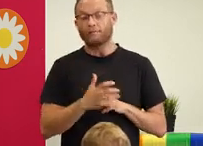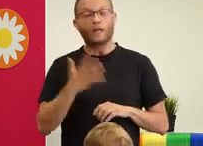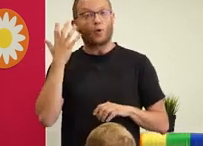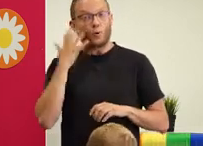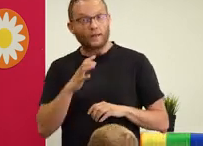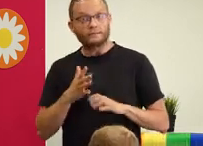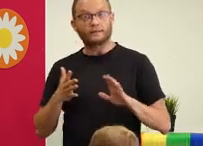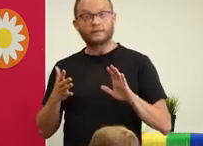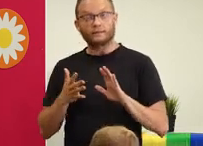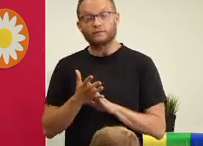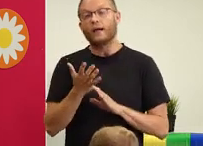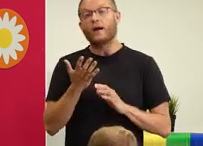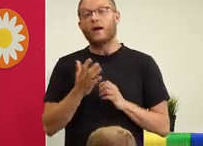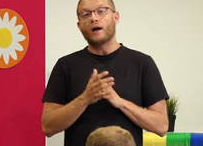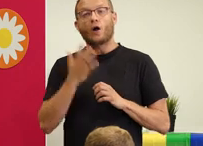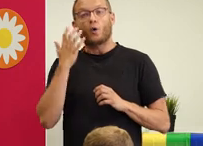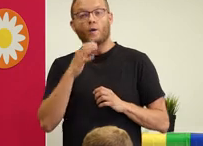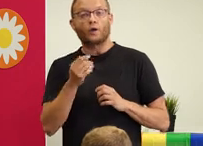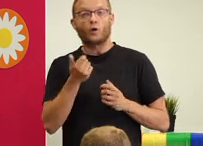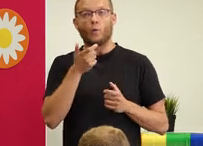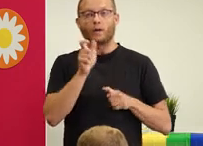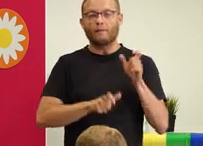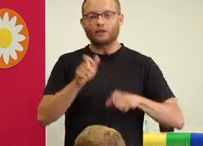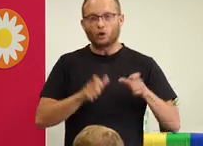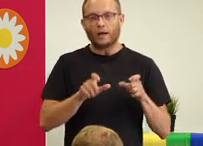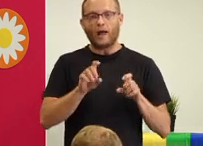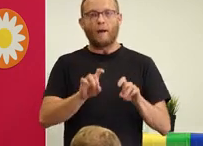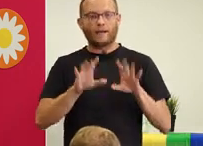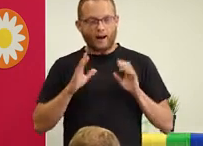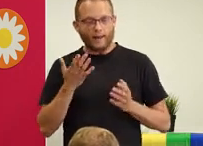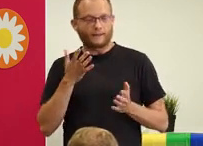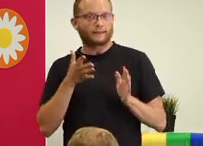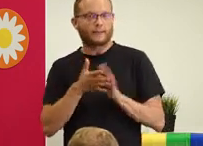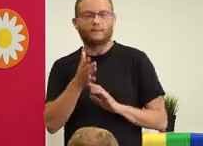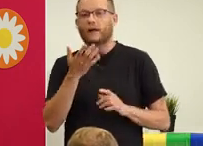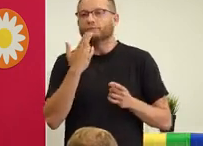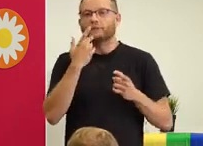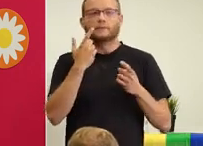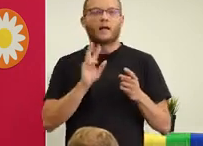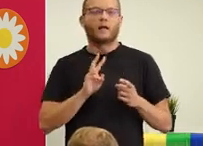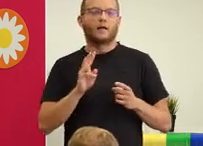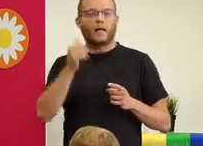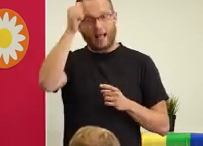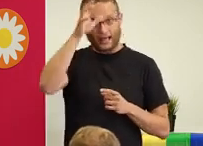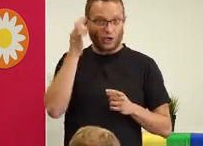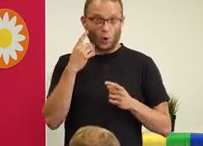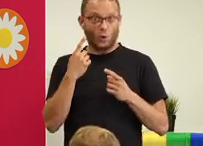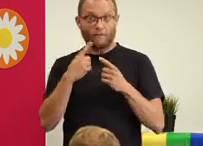queer, ser una persona no binaria, ser una persona con disidencia de género,